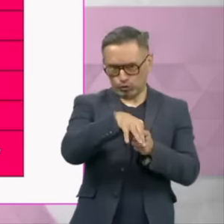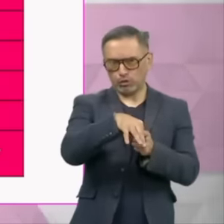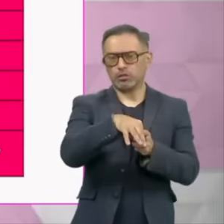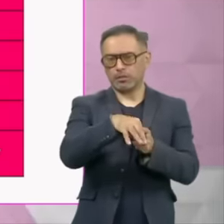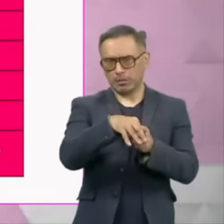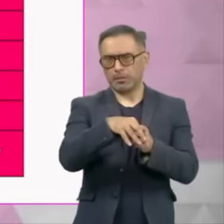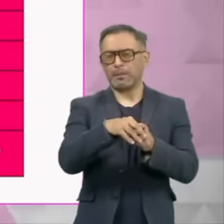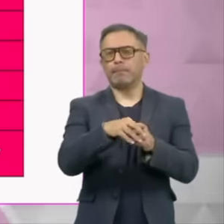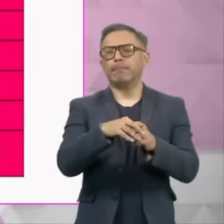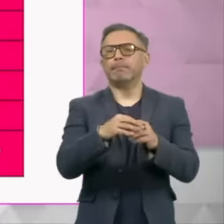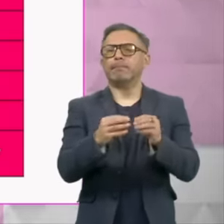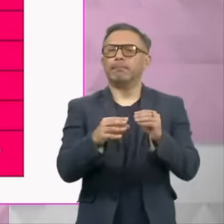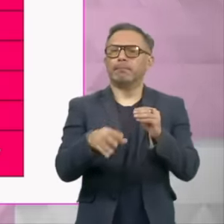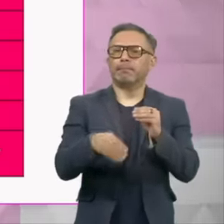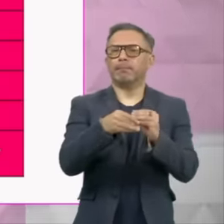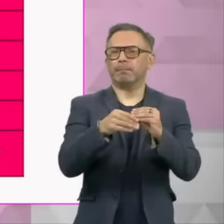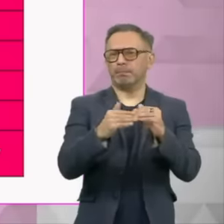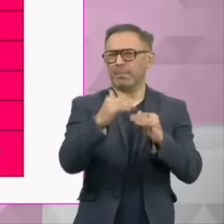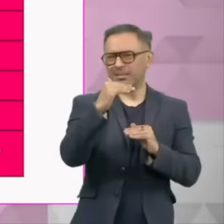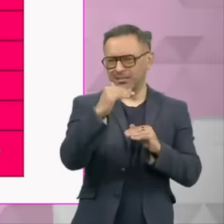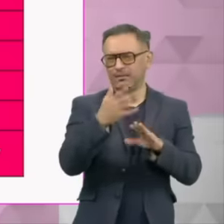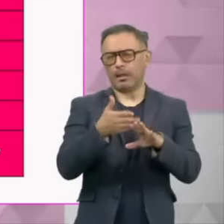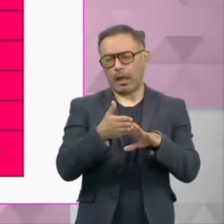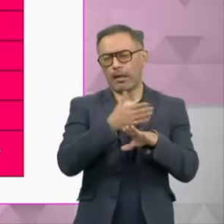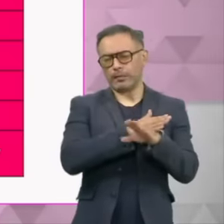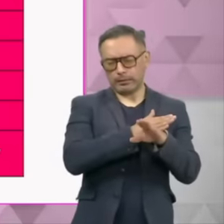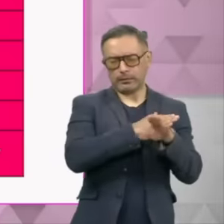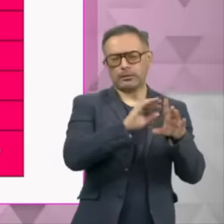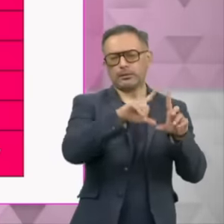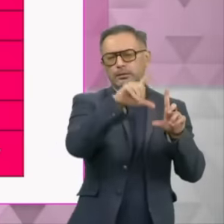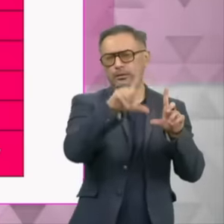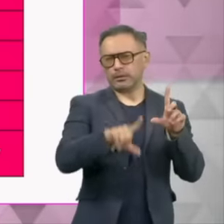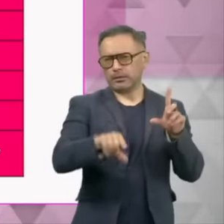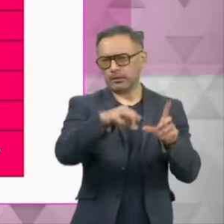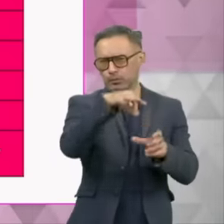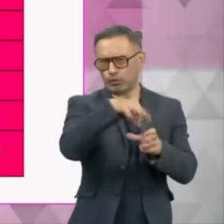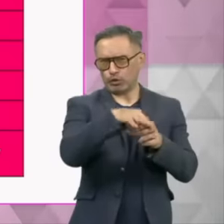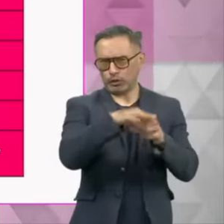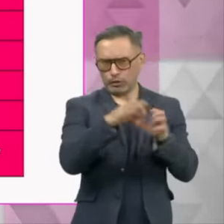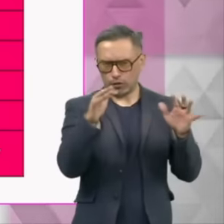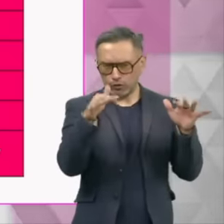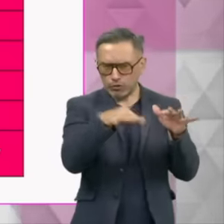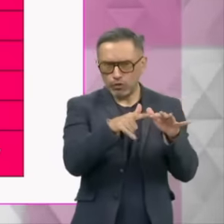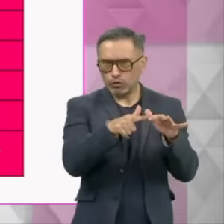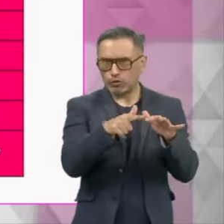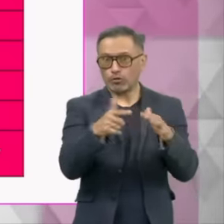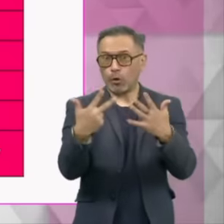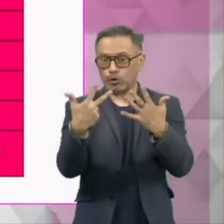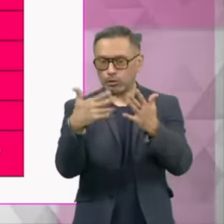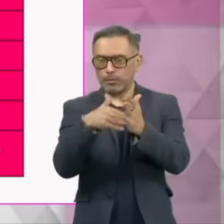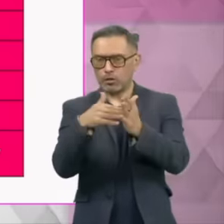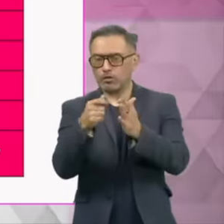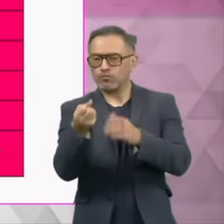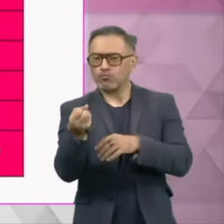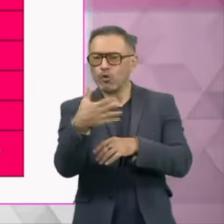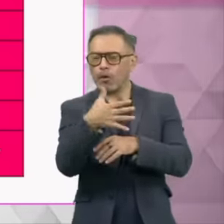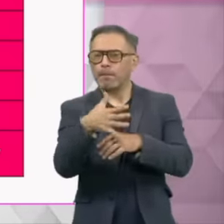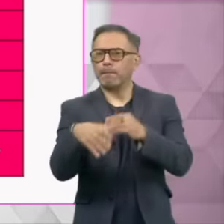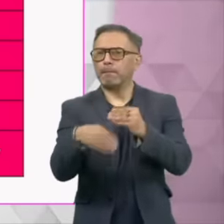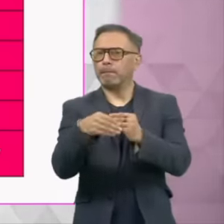adicionales al total de la votación nacional emitida. Votos que, por